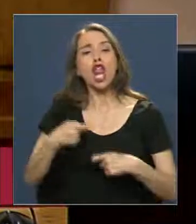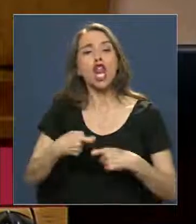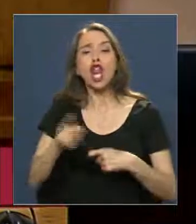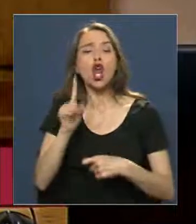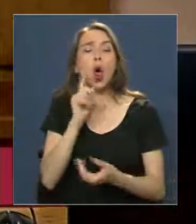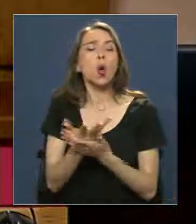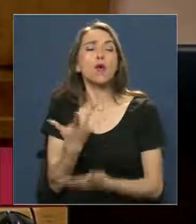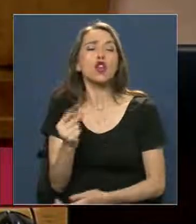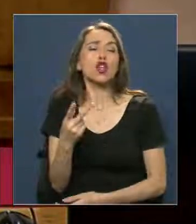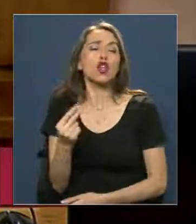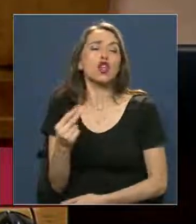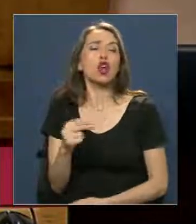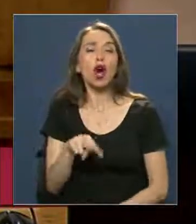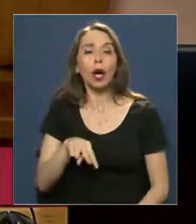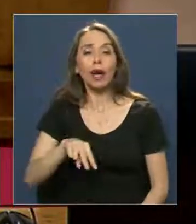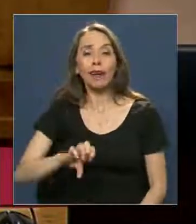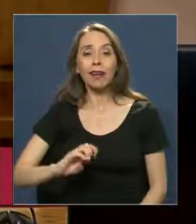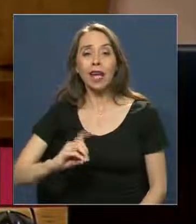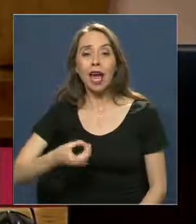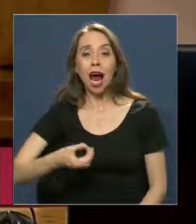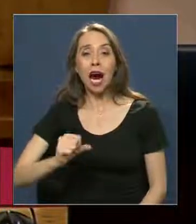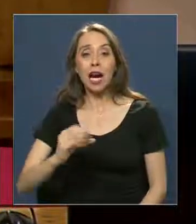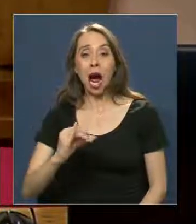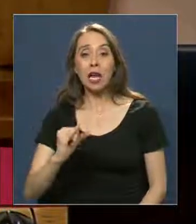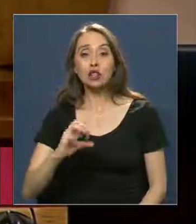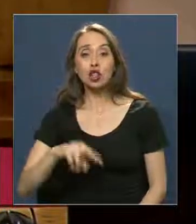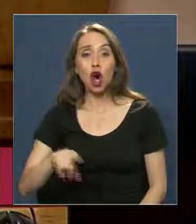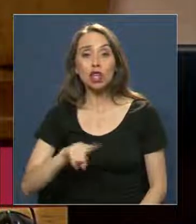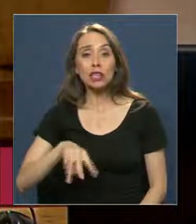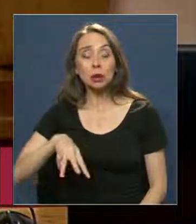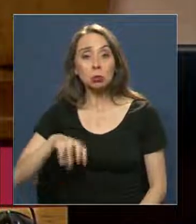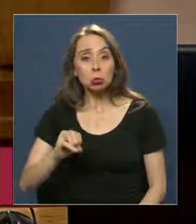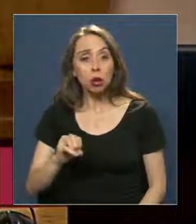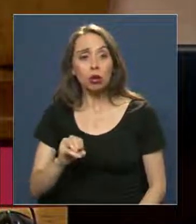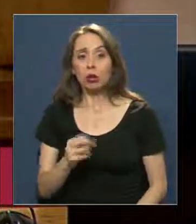importantes que uno ve, que la verdad que